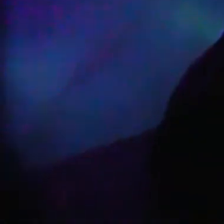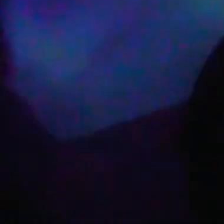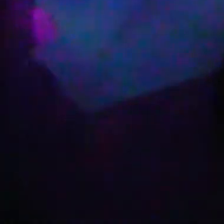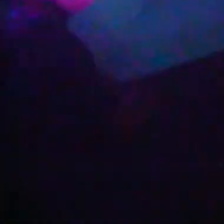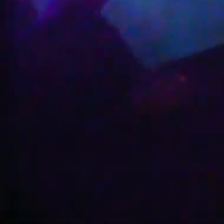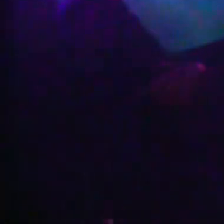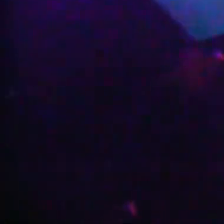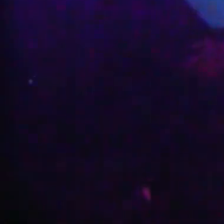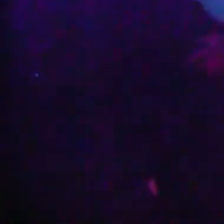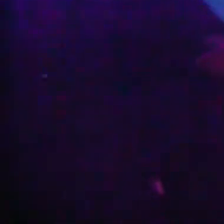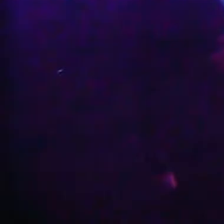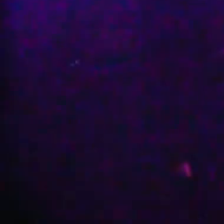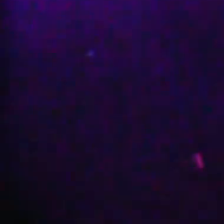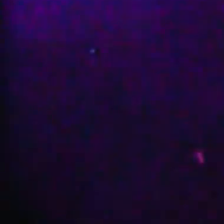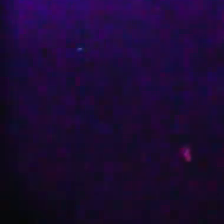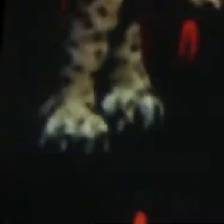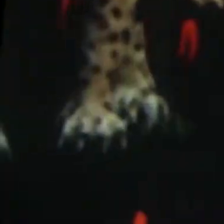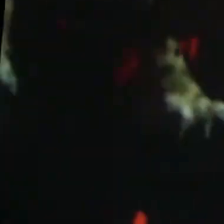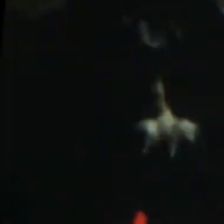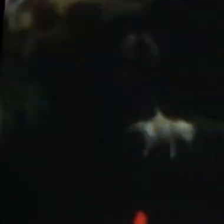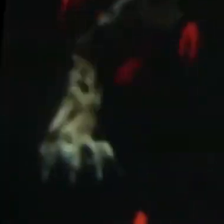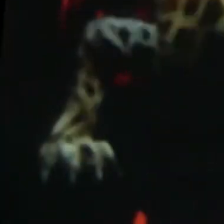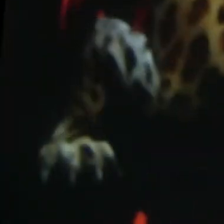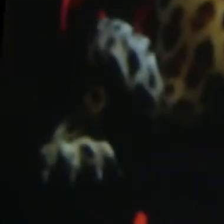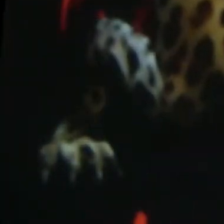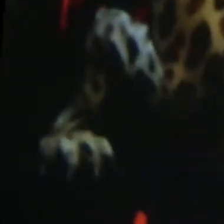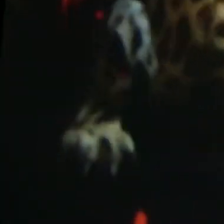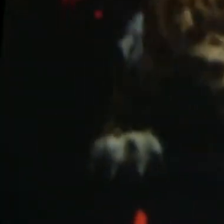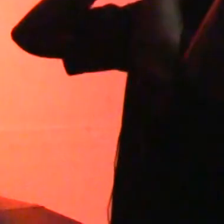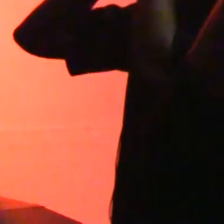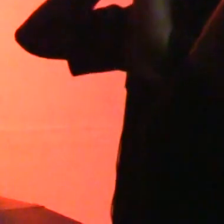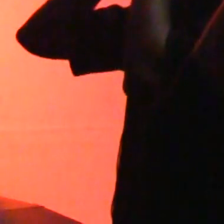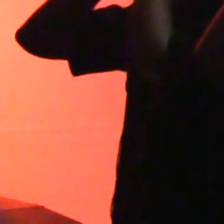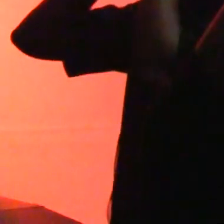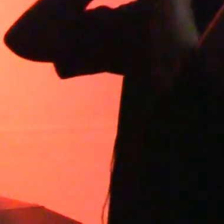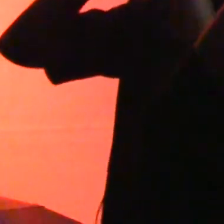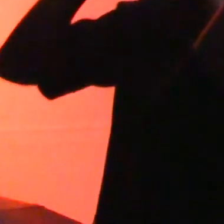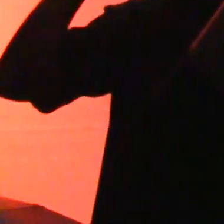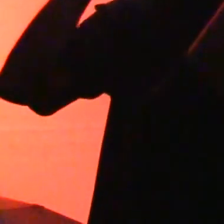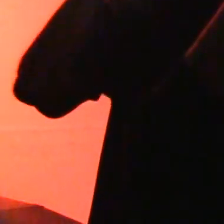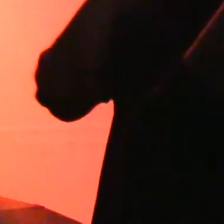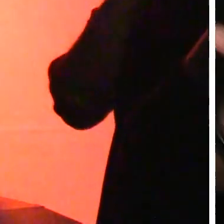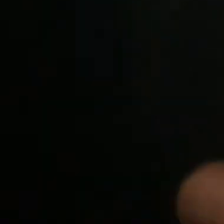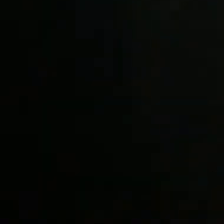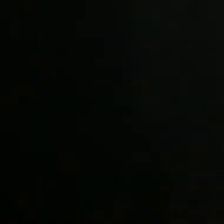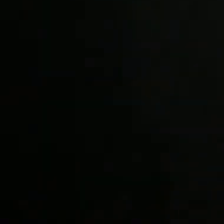Inframundo Experience, un gran espectáculo multimedia con videomappings, proyecciones,